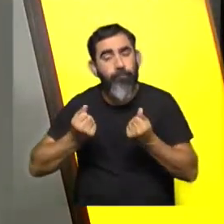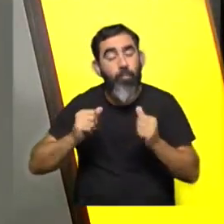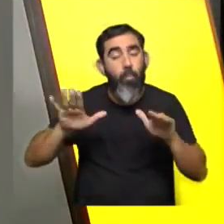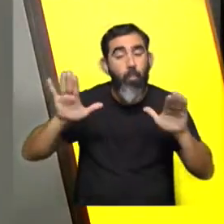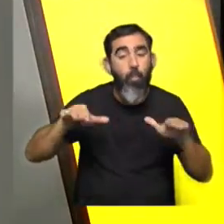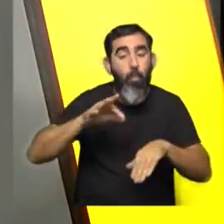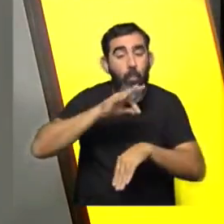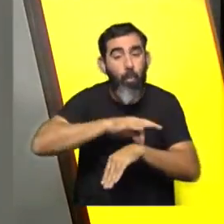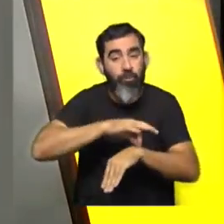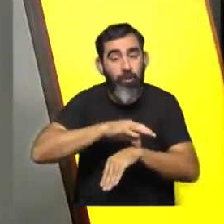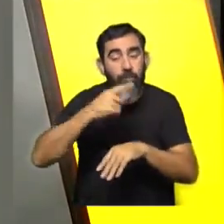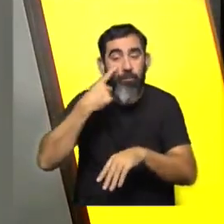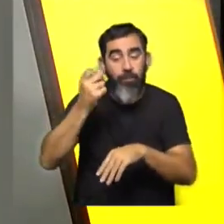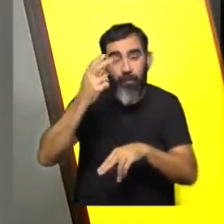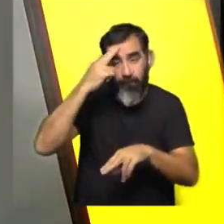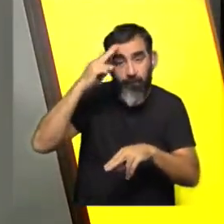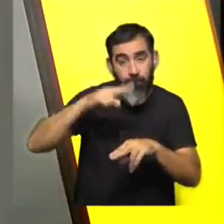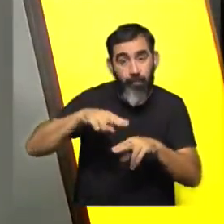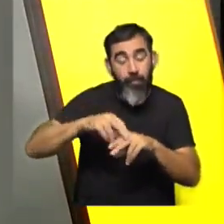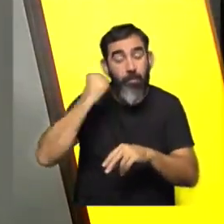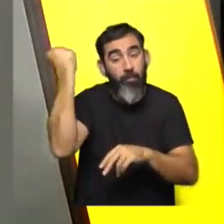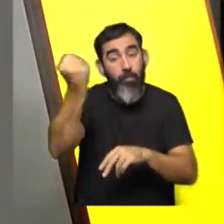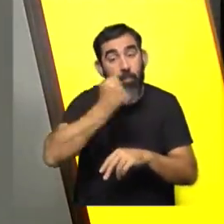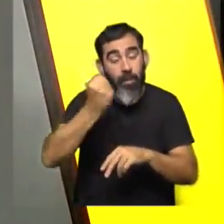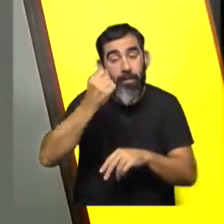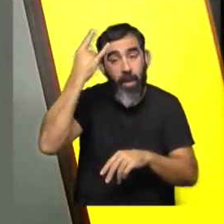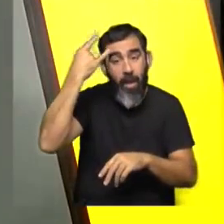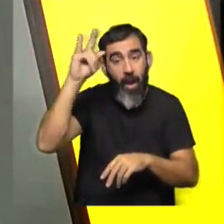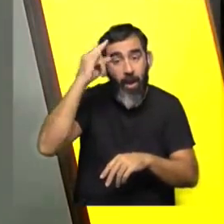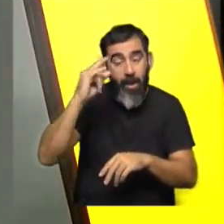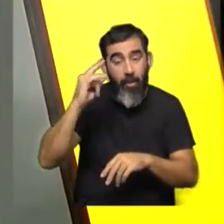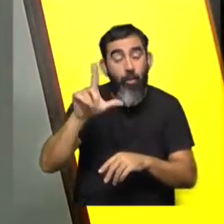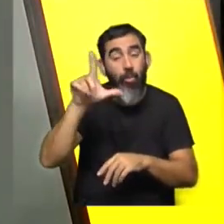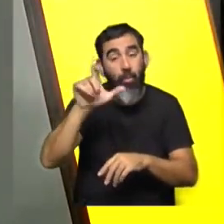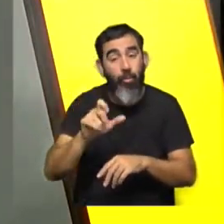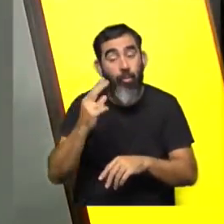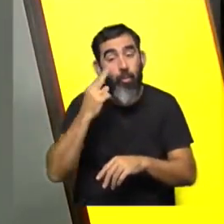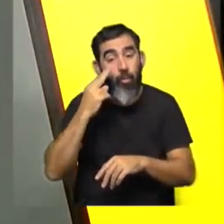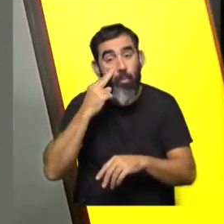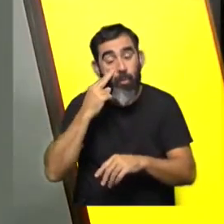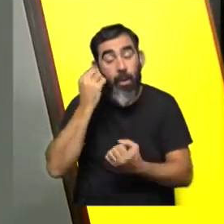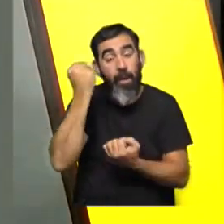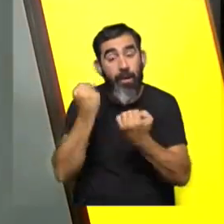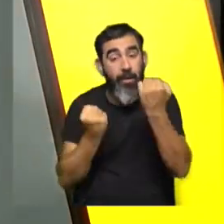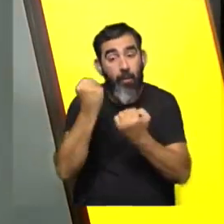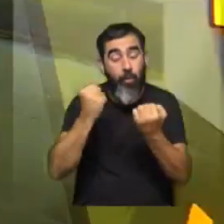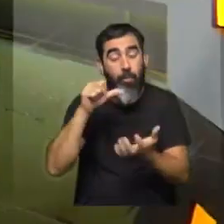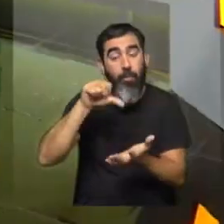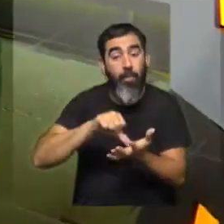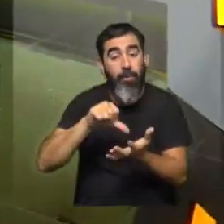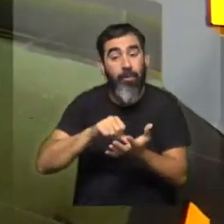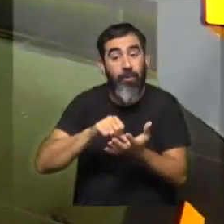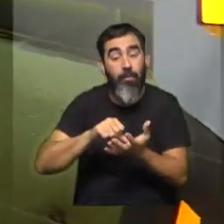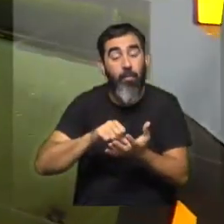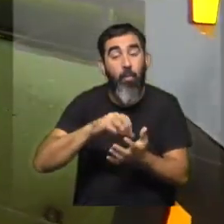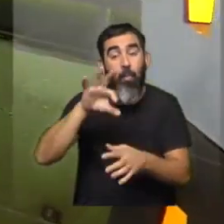este caso, para prevenir una enfermedad súper importante que afecta al ganado y que genera, obviamente, mucho impacto económico al país. La mosca de la bichera,